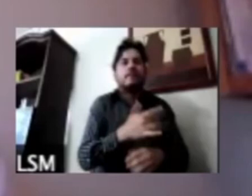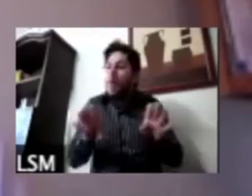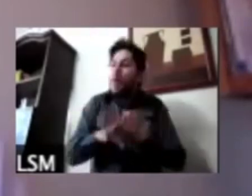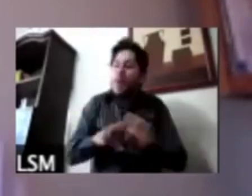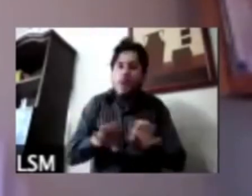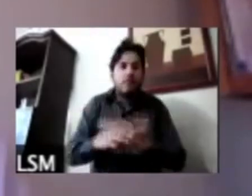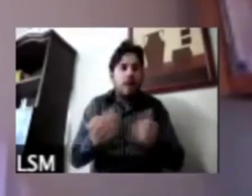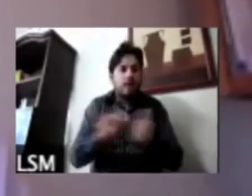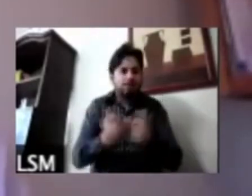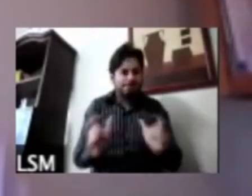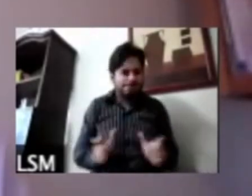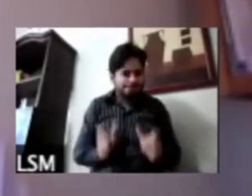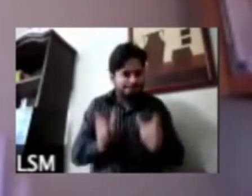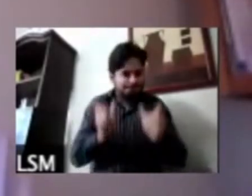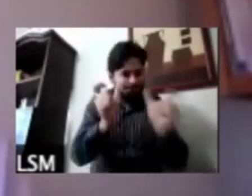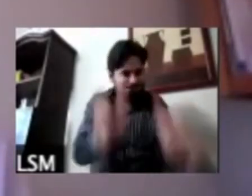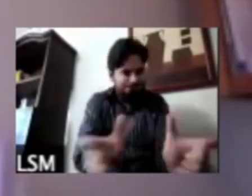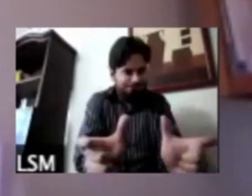la